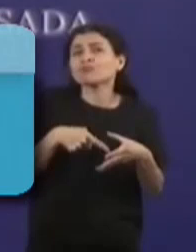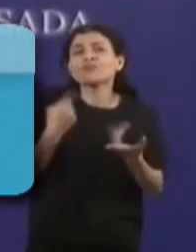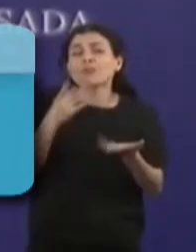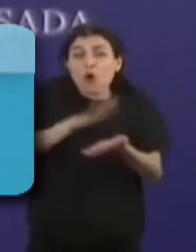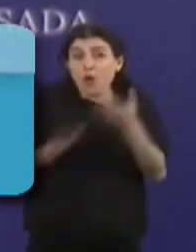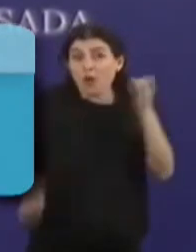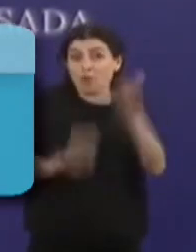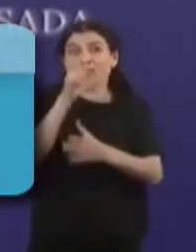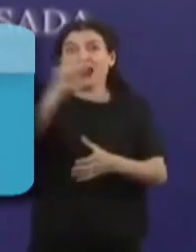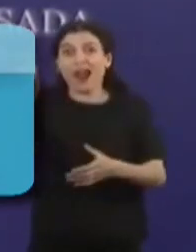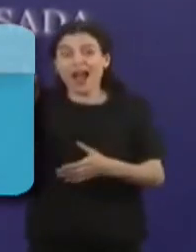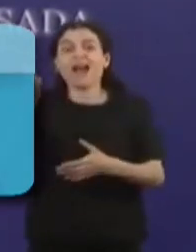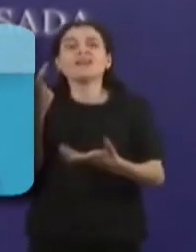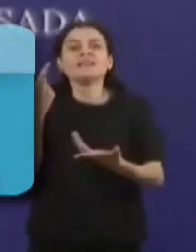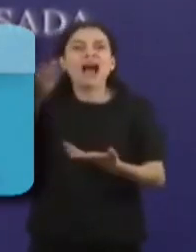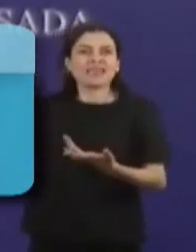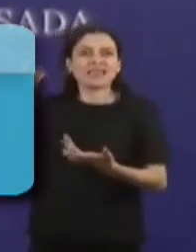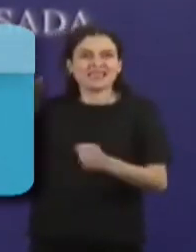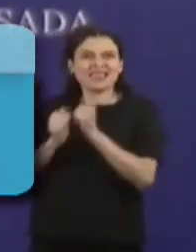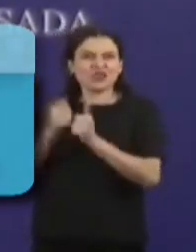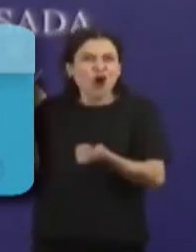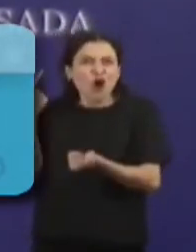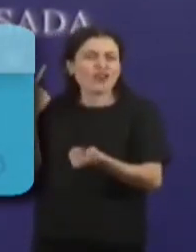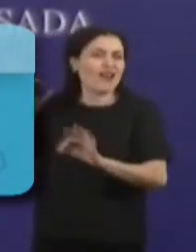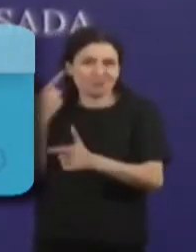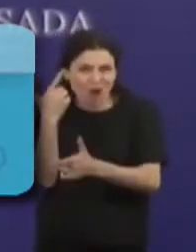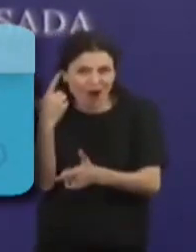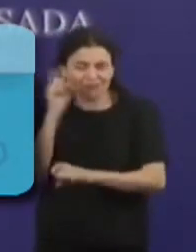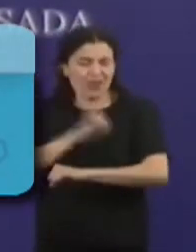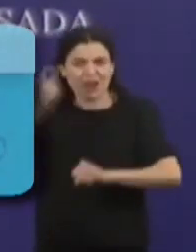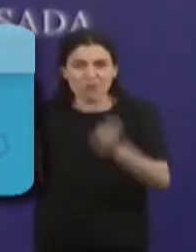historia, andamiaje institucional, etc.,